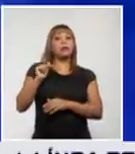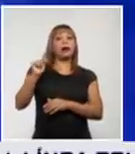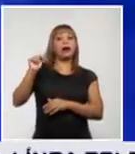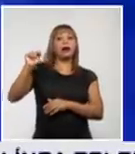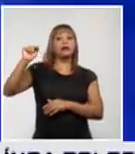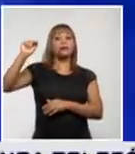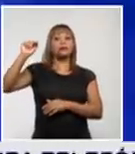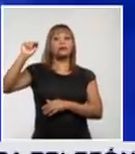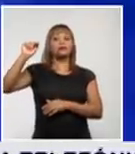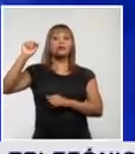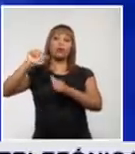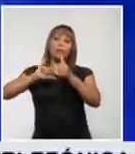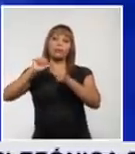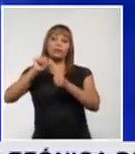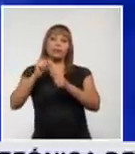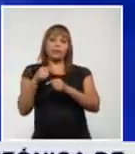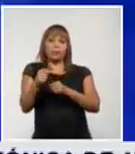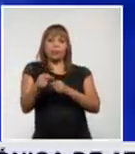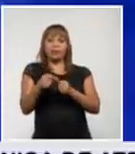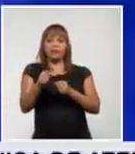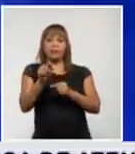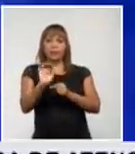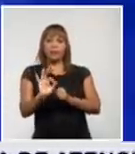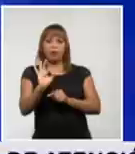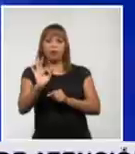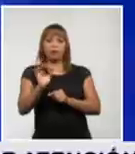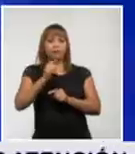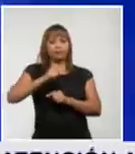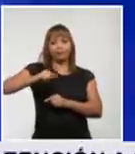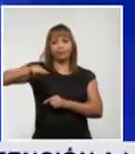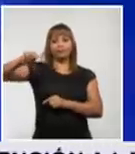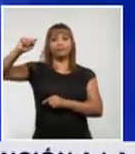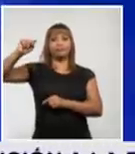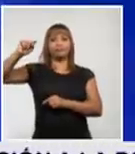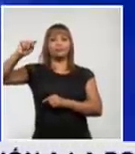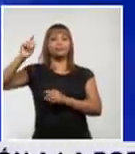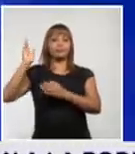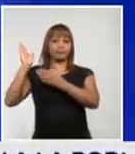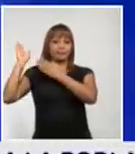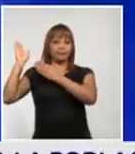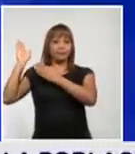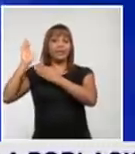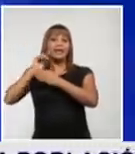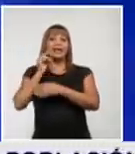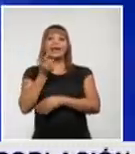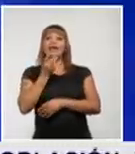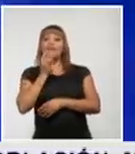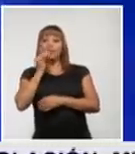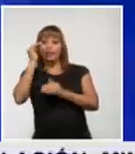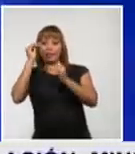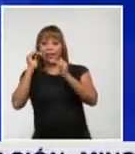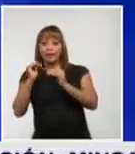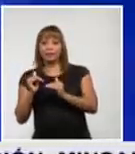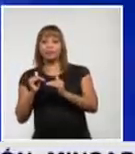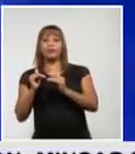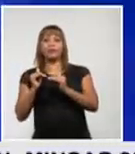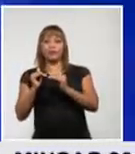el comportamiento a que nos referimos anteriormente. En verde por debajo de esta pues